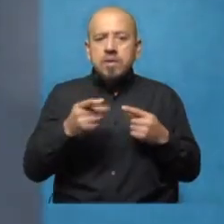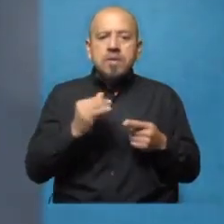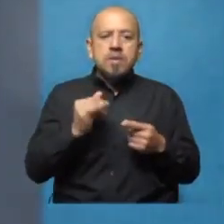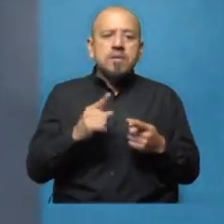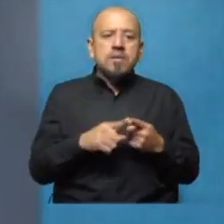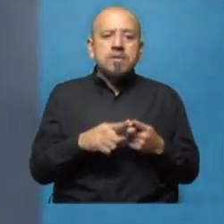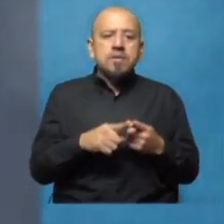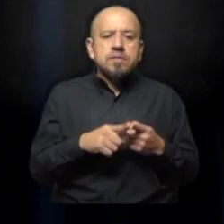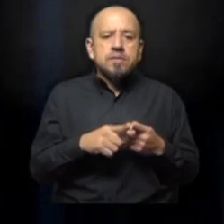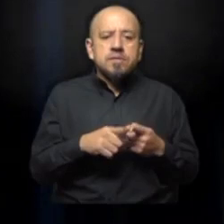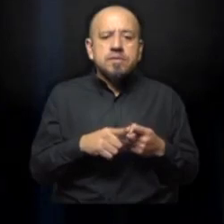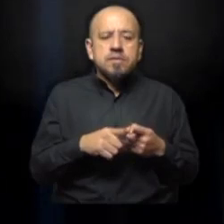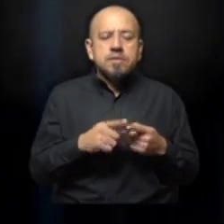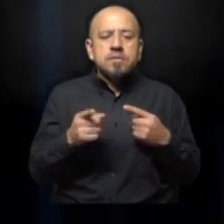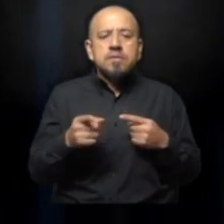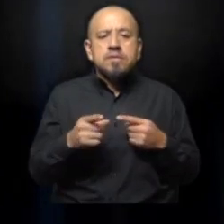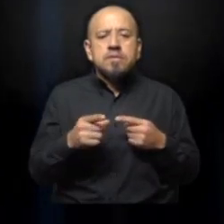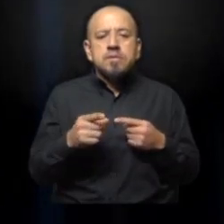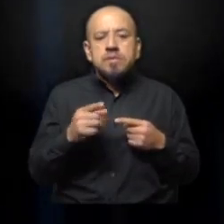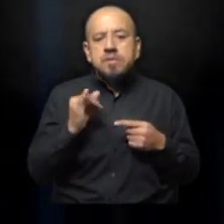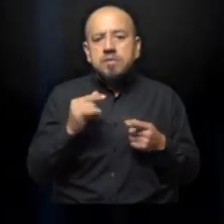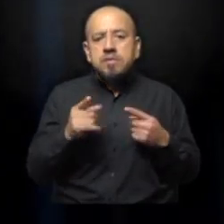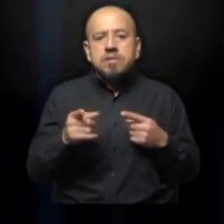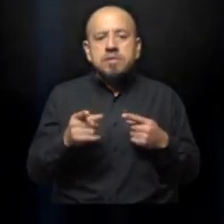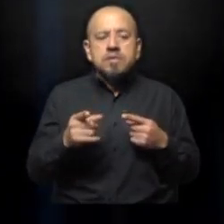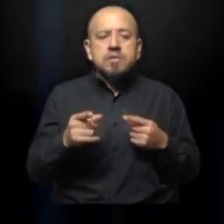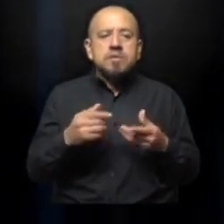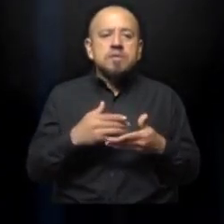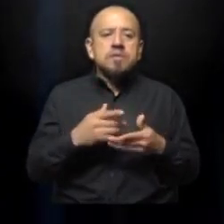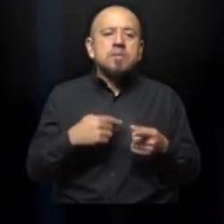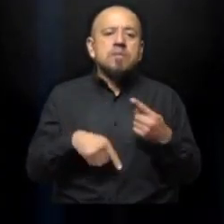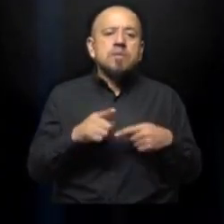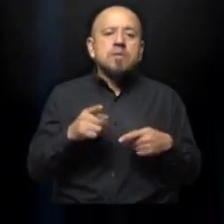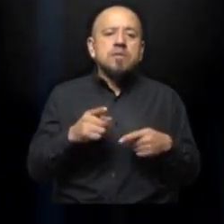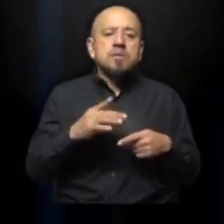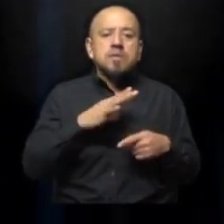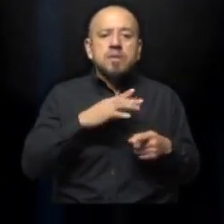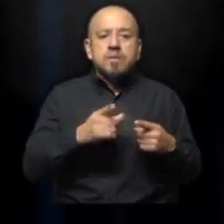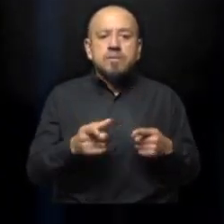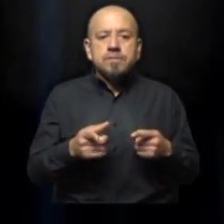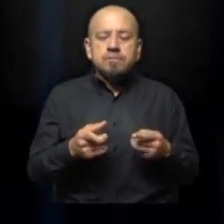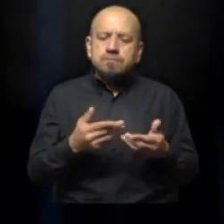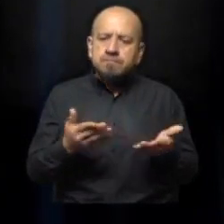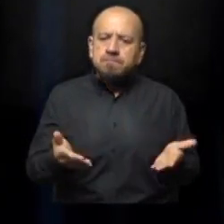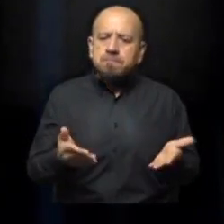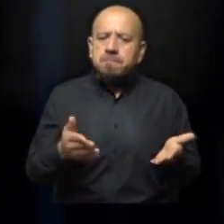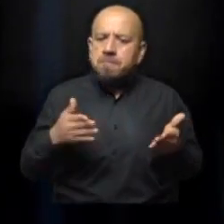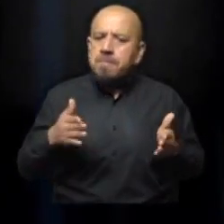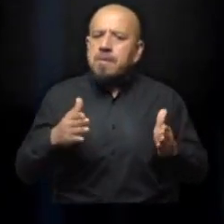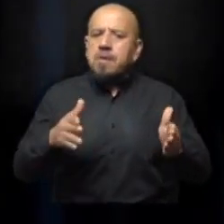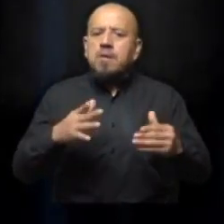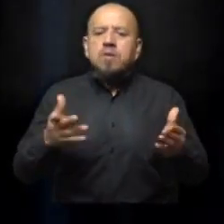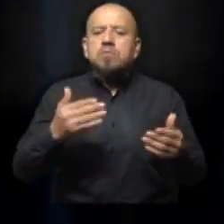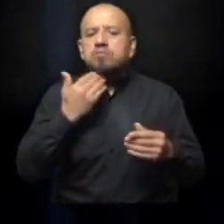ellos es un síntoma de salud lo que tenga que te gusta comer pero tenés como un camino hacia entonces y